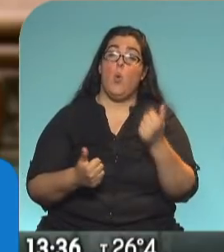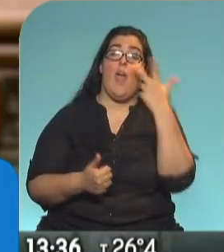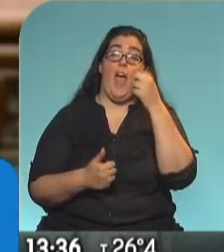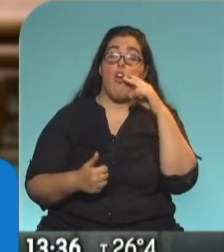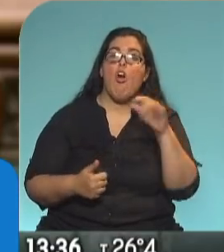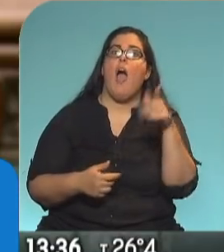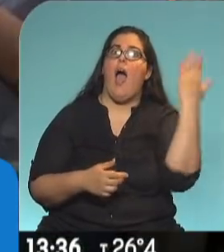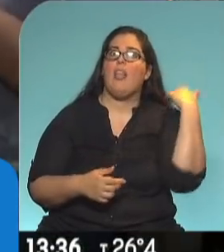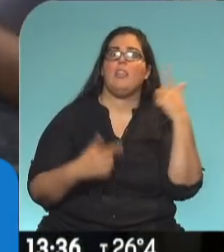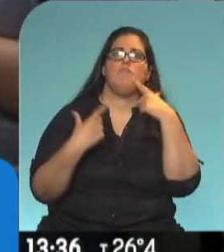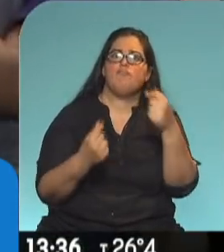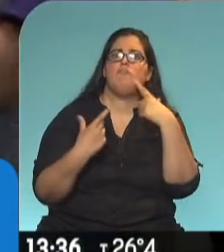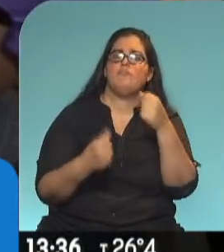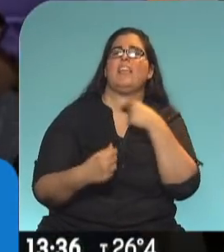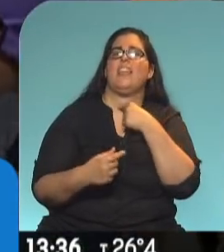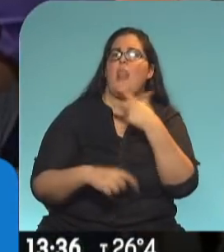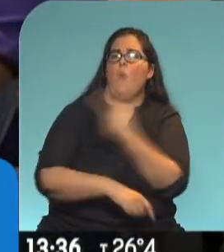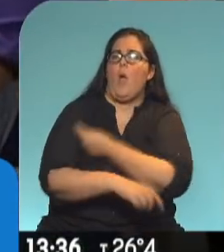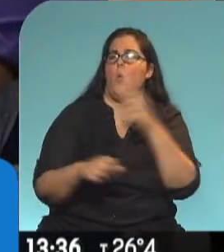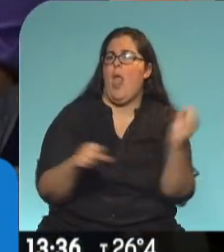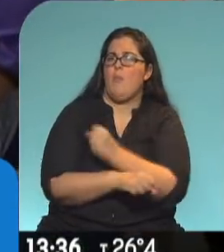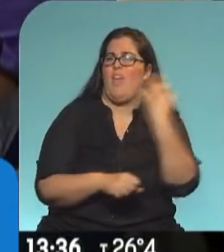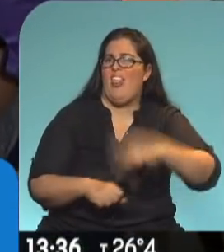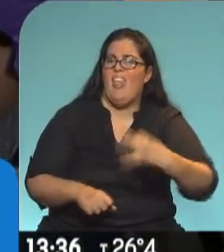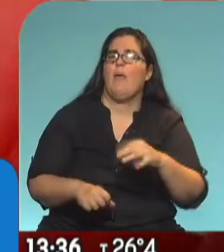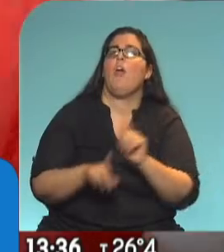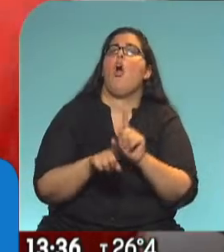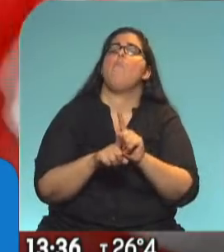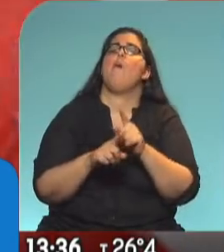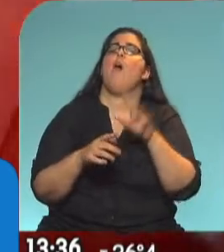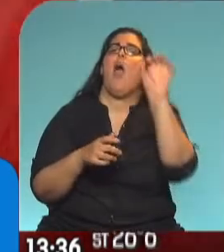había reclamado la rápida aprobación de la vacuna como un triunfo del Brexit.